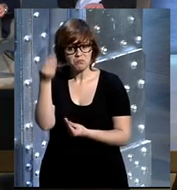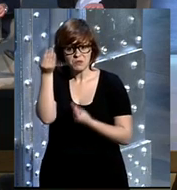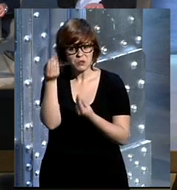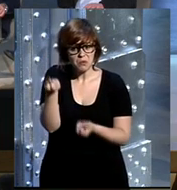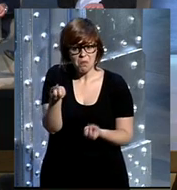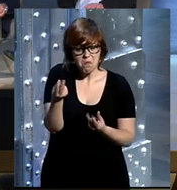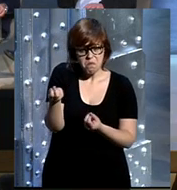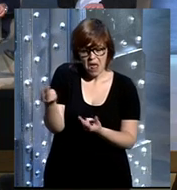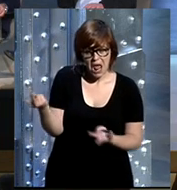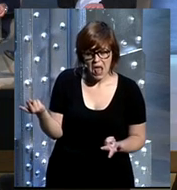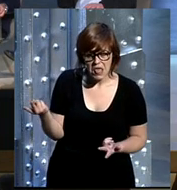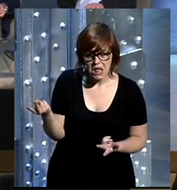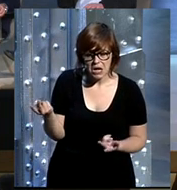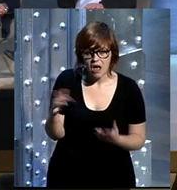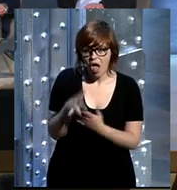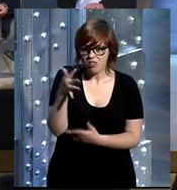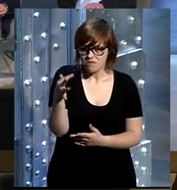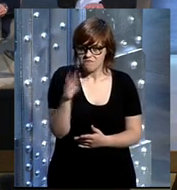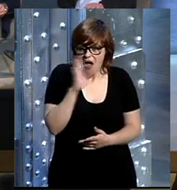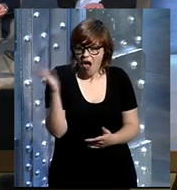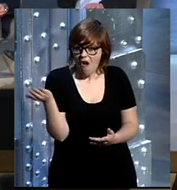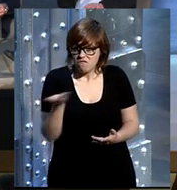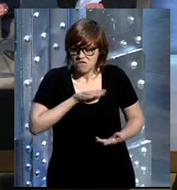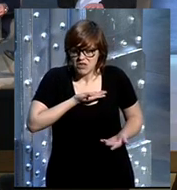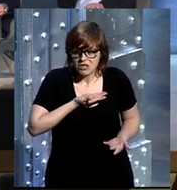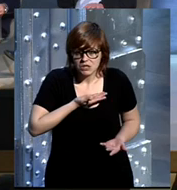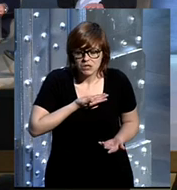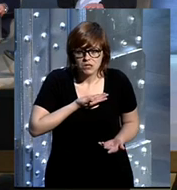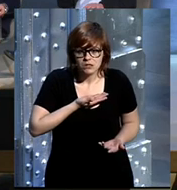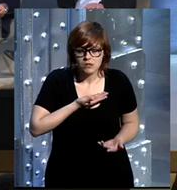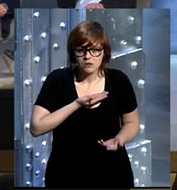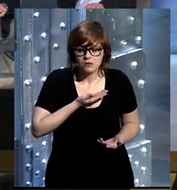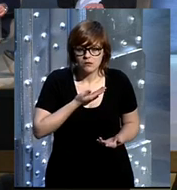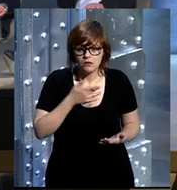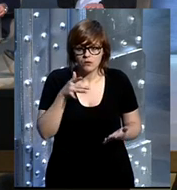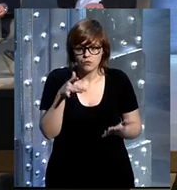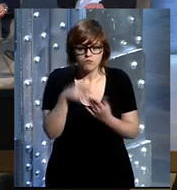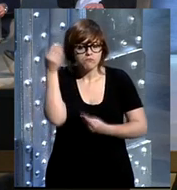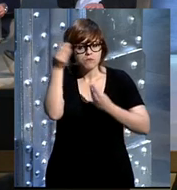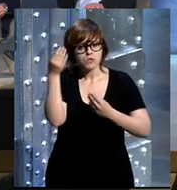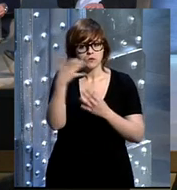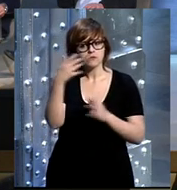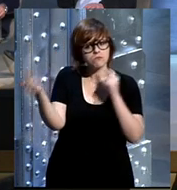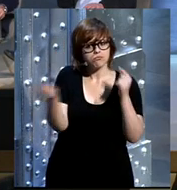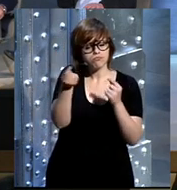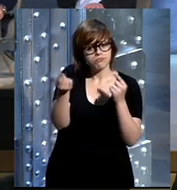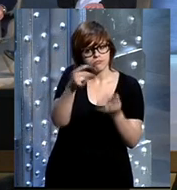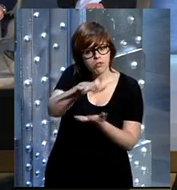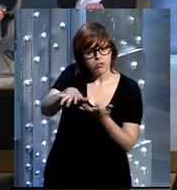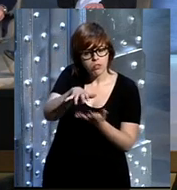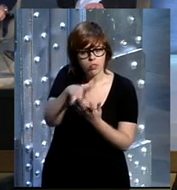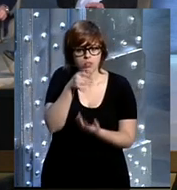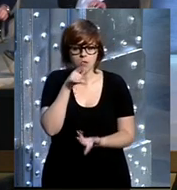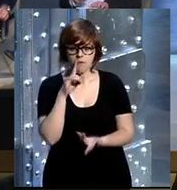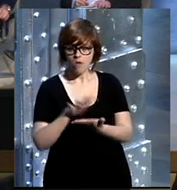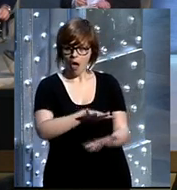inútiles y además perjudiciales, cuando a mi modo de ver debía ser lo contrario, es a que